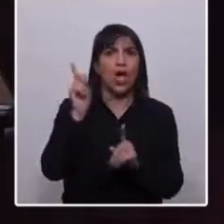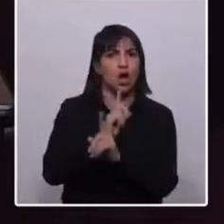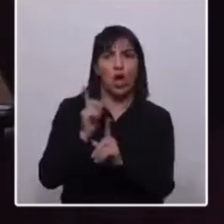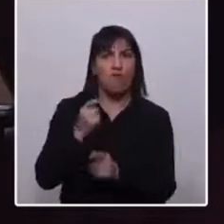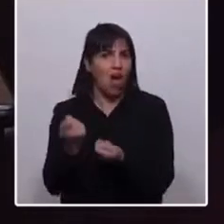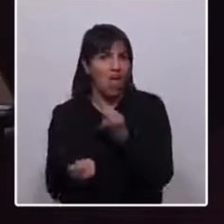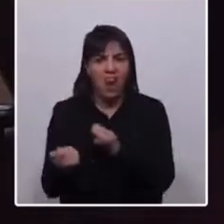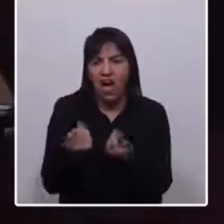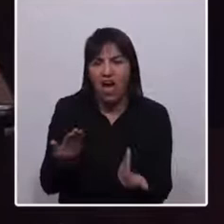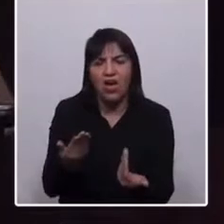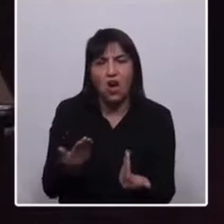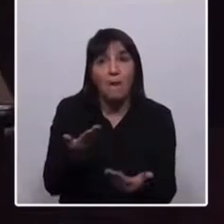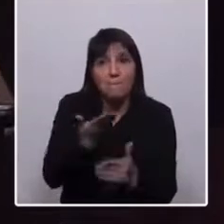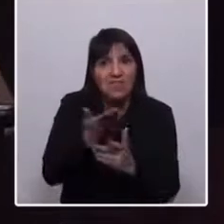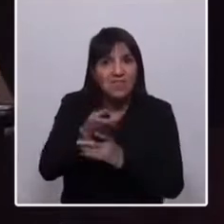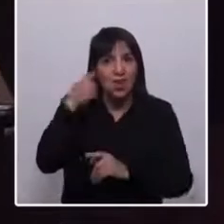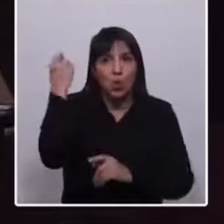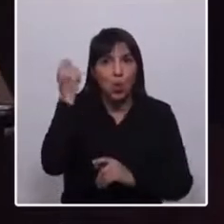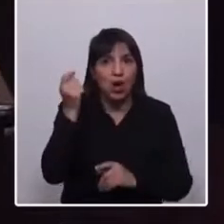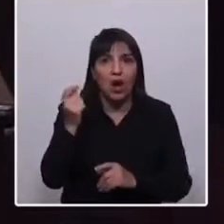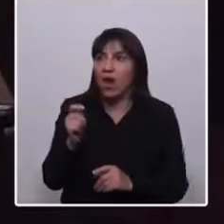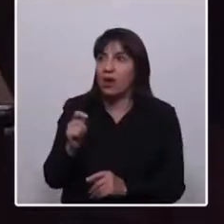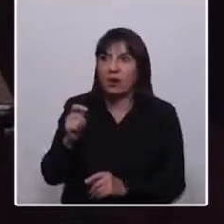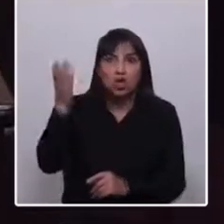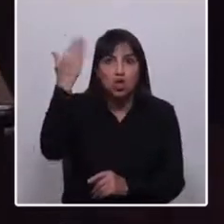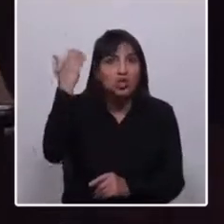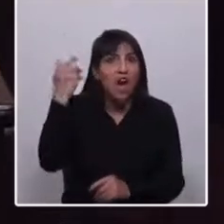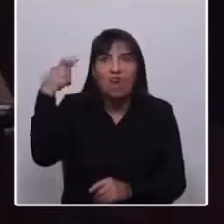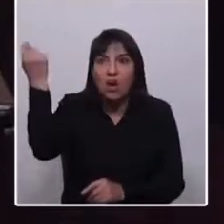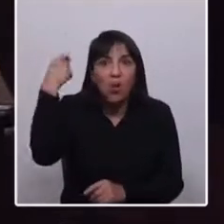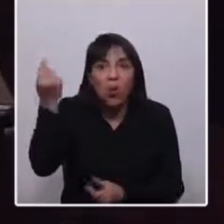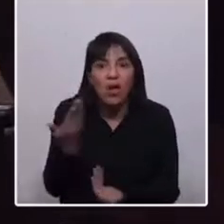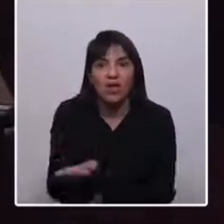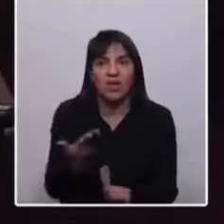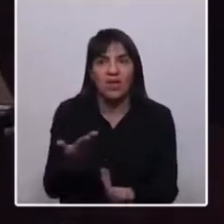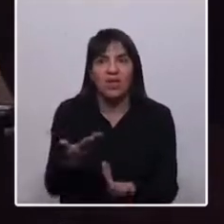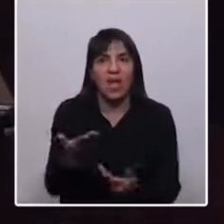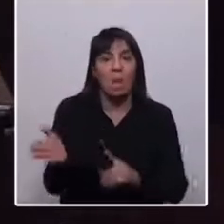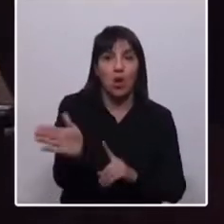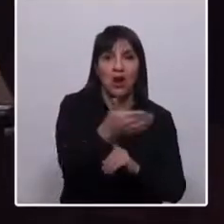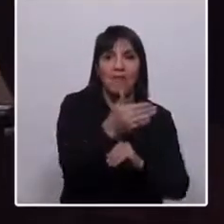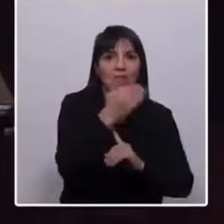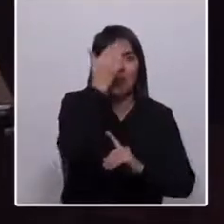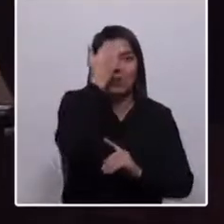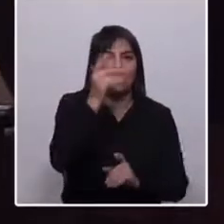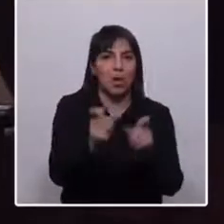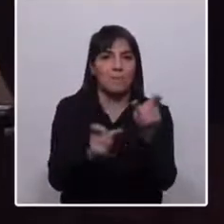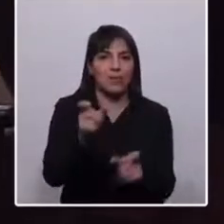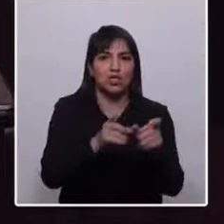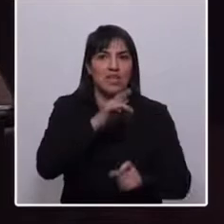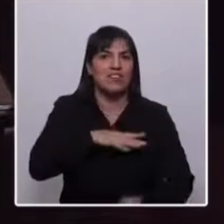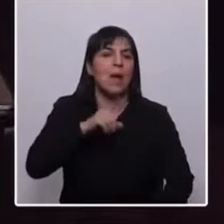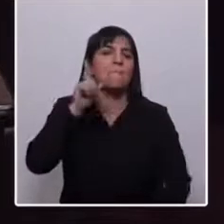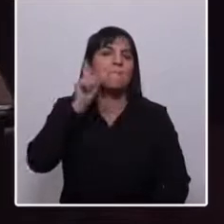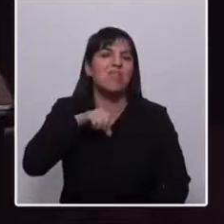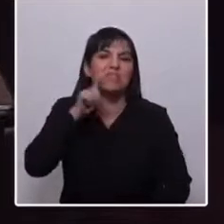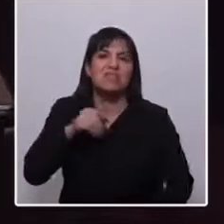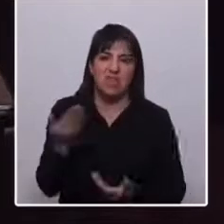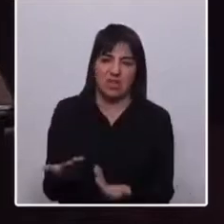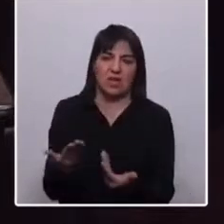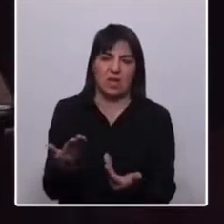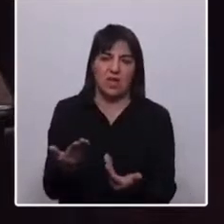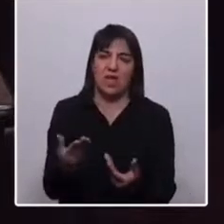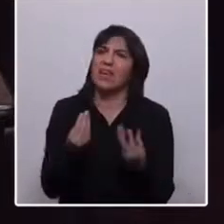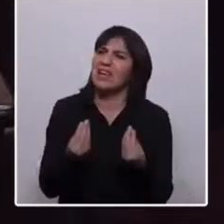cueca y no bailaron porque no lo hacen, porque no saben hacerlo, porque la patria y la preocupación por las chilenas y chilenos es una mentira. ¿Qué más les puedo